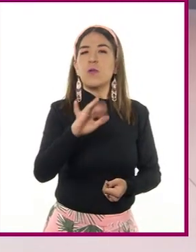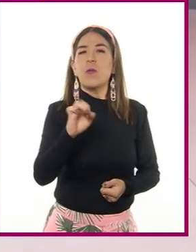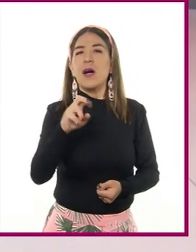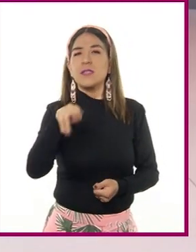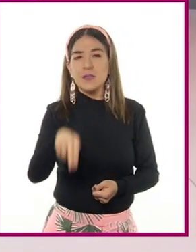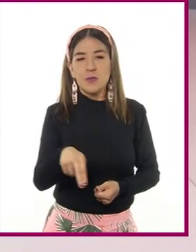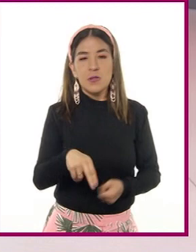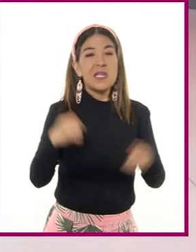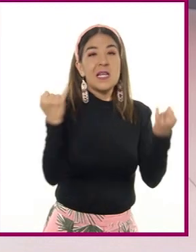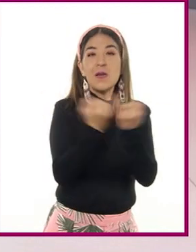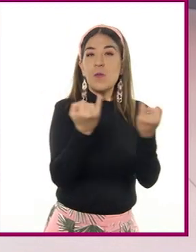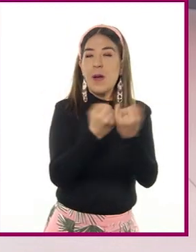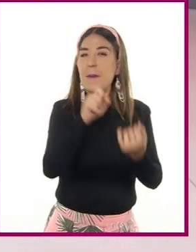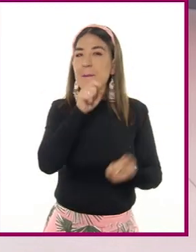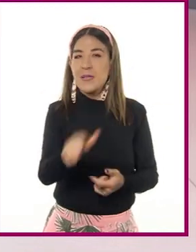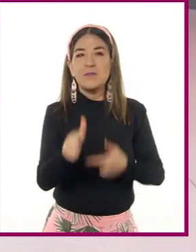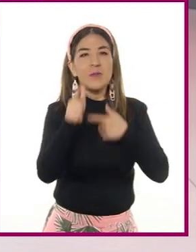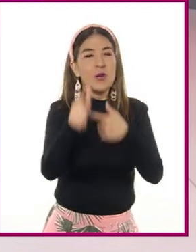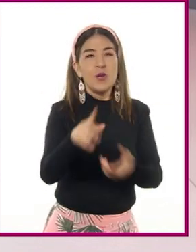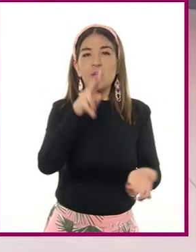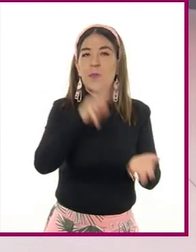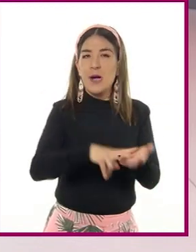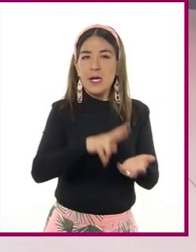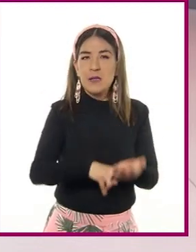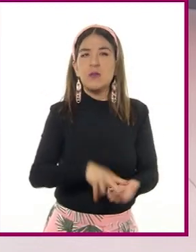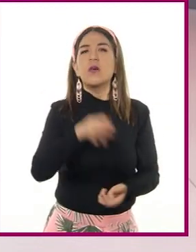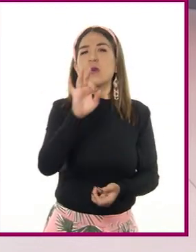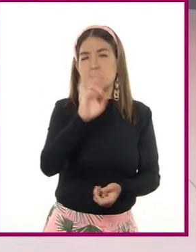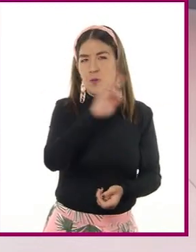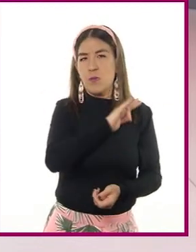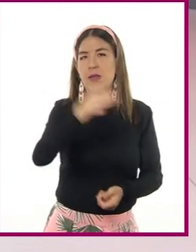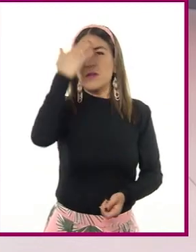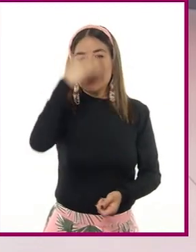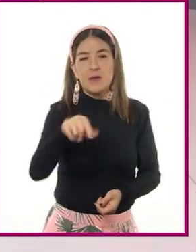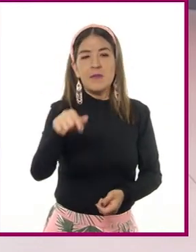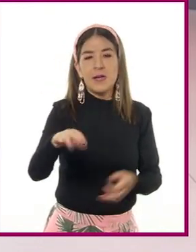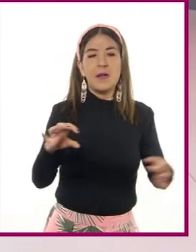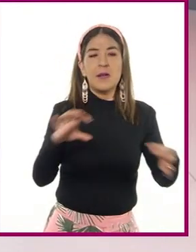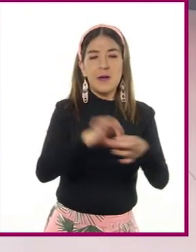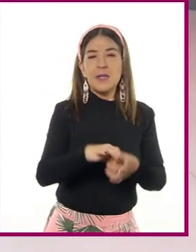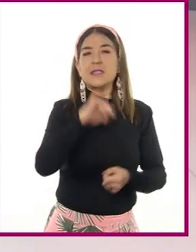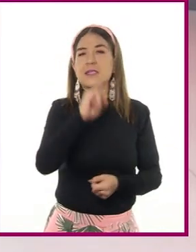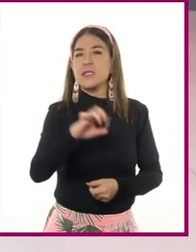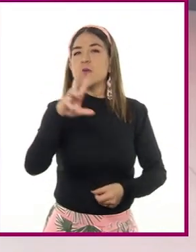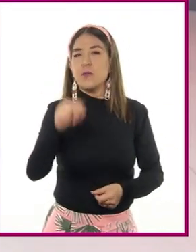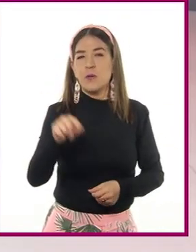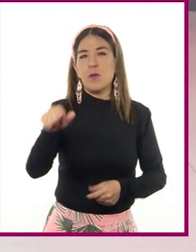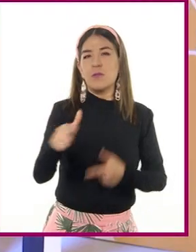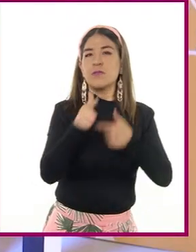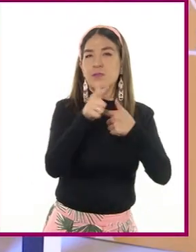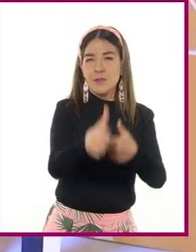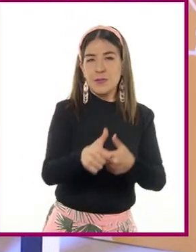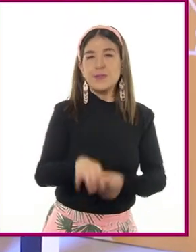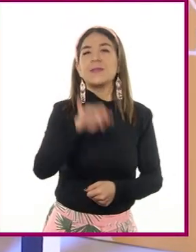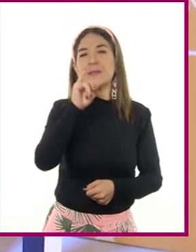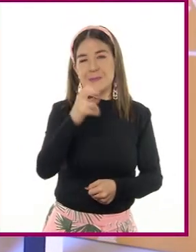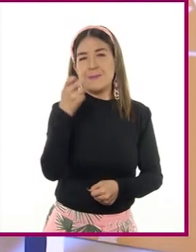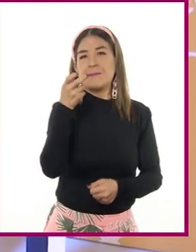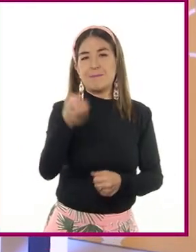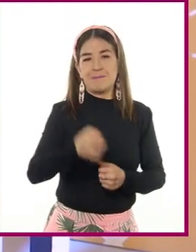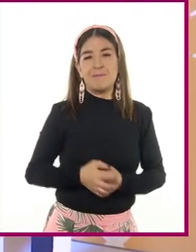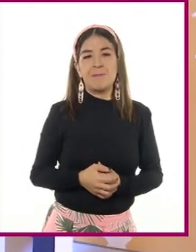decir, igualándola a una cantidad, puedo saber si dicha cantidad pertenece o no a la sucesión. Así es,